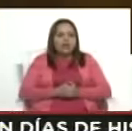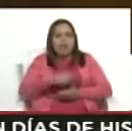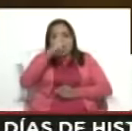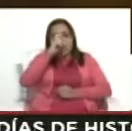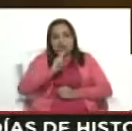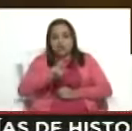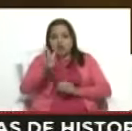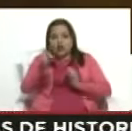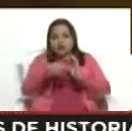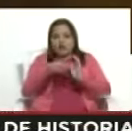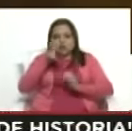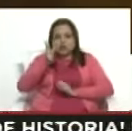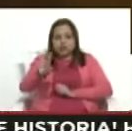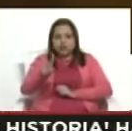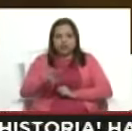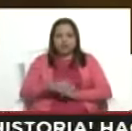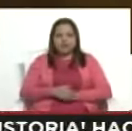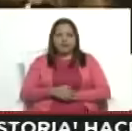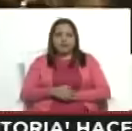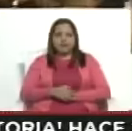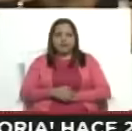año 2002.